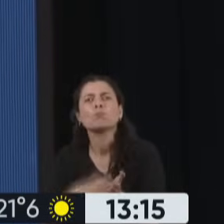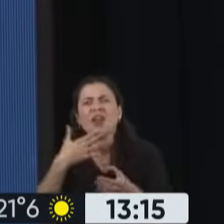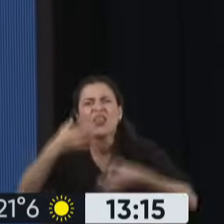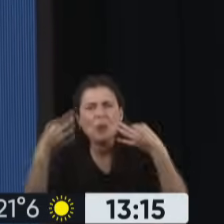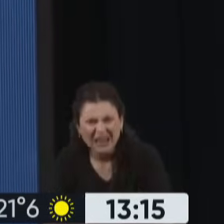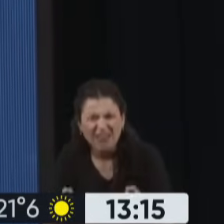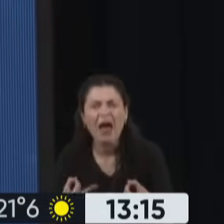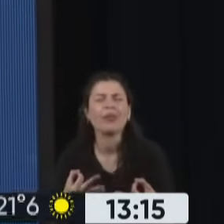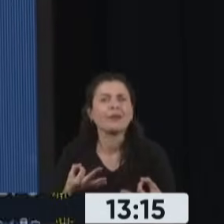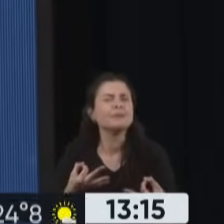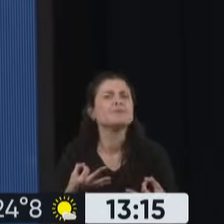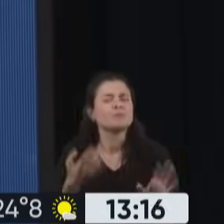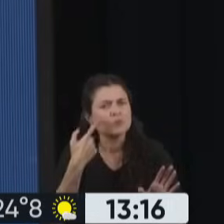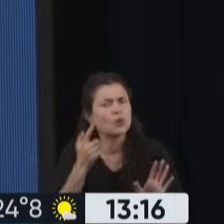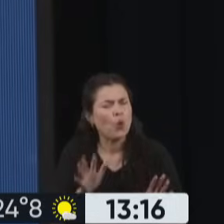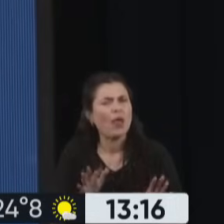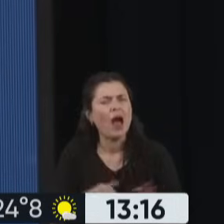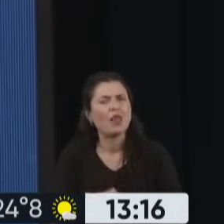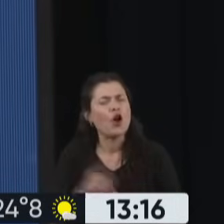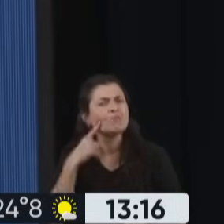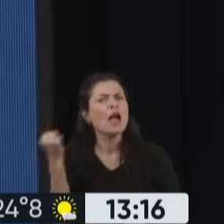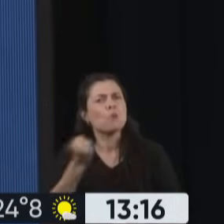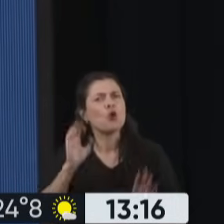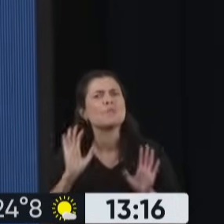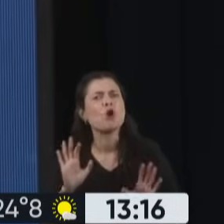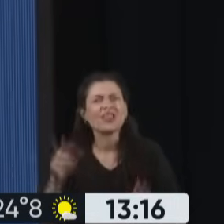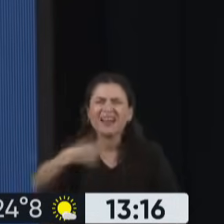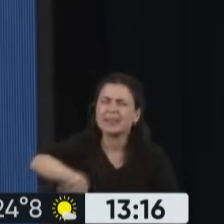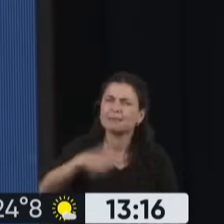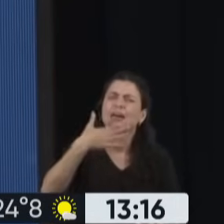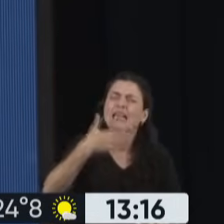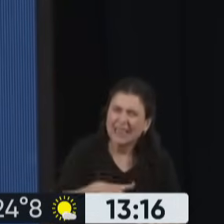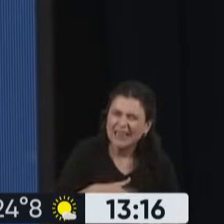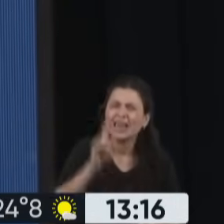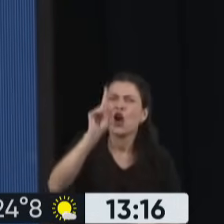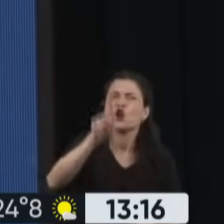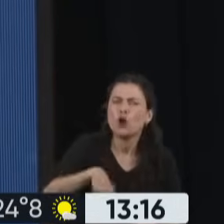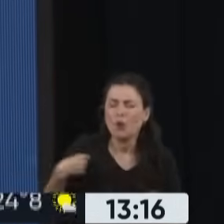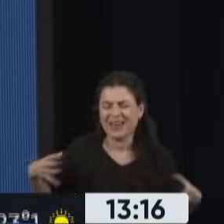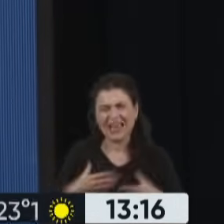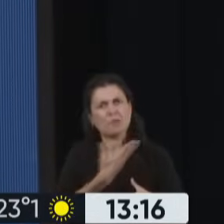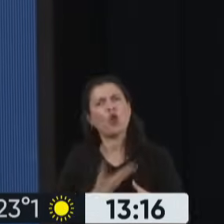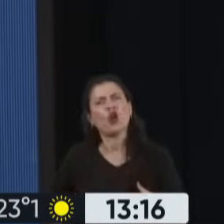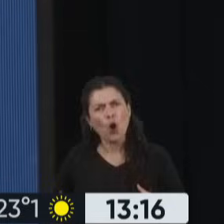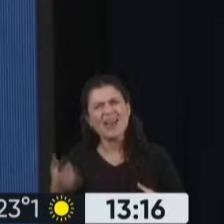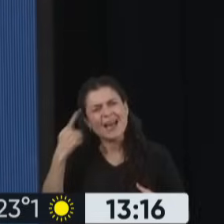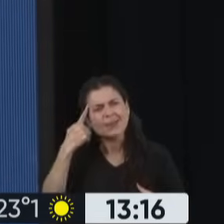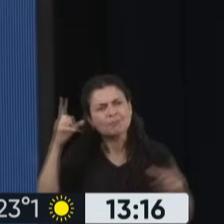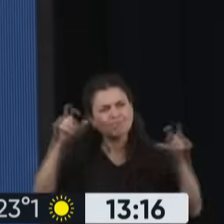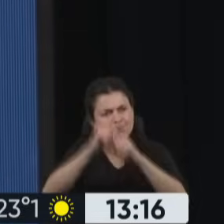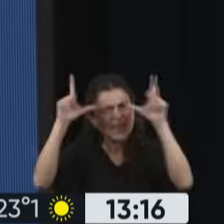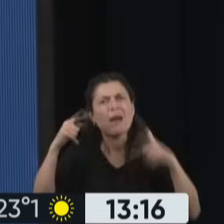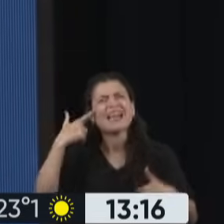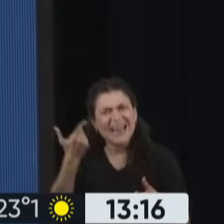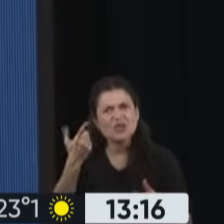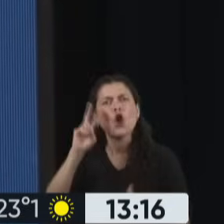Y eso es algo que es muy importante entender a la lógica de cómo nosotros pensamos los problemas